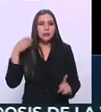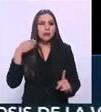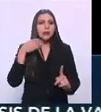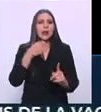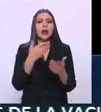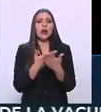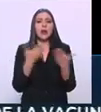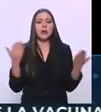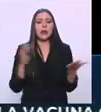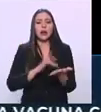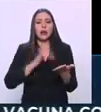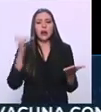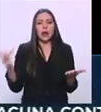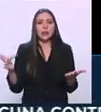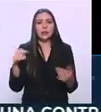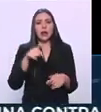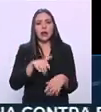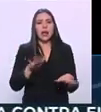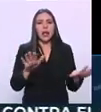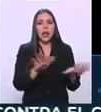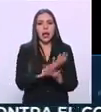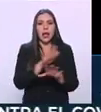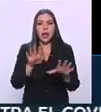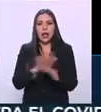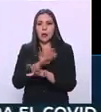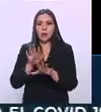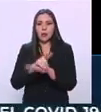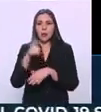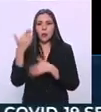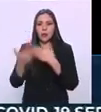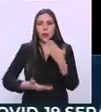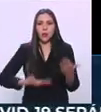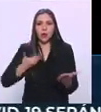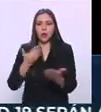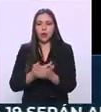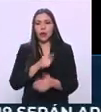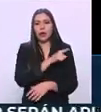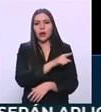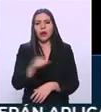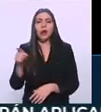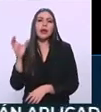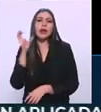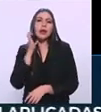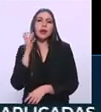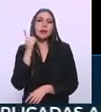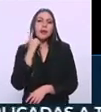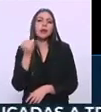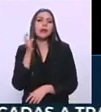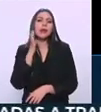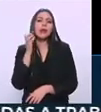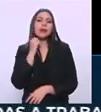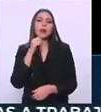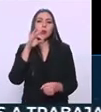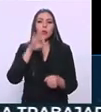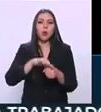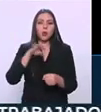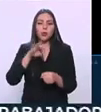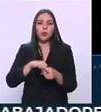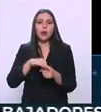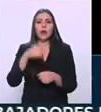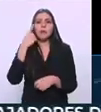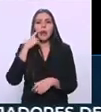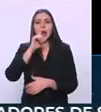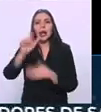esta modificación, esta propuesta que se votó en las cámaras, que llevó a modificar